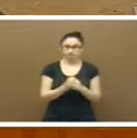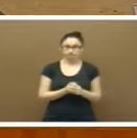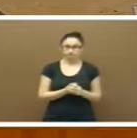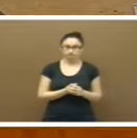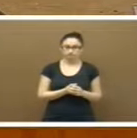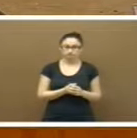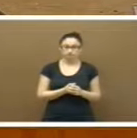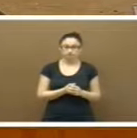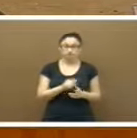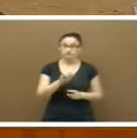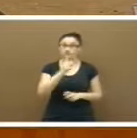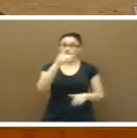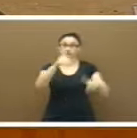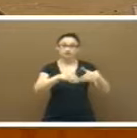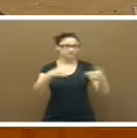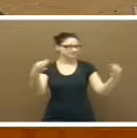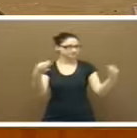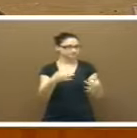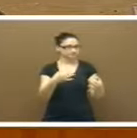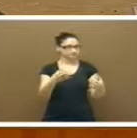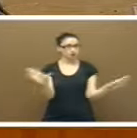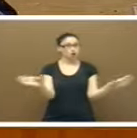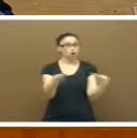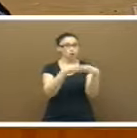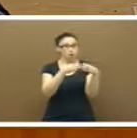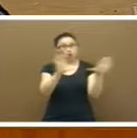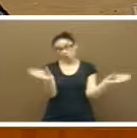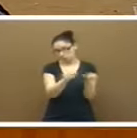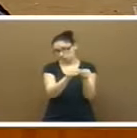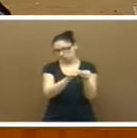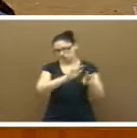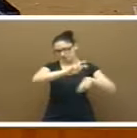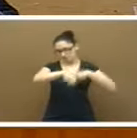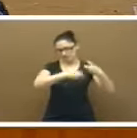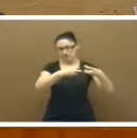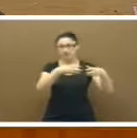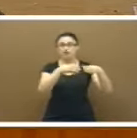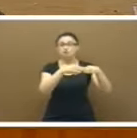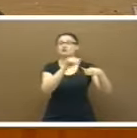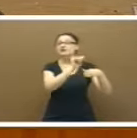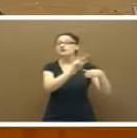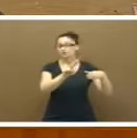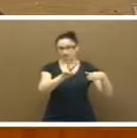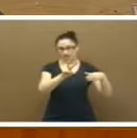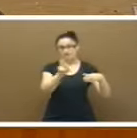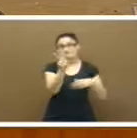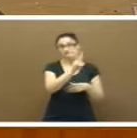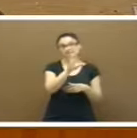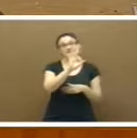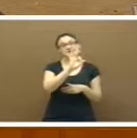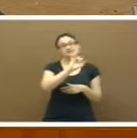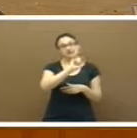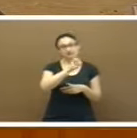vamos a proceder a la votación de las enmiendas del conjunto de enmiendas del Grupo Parlamentario Izquierda Unida Verde